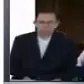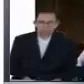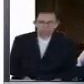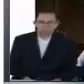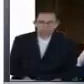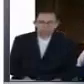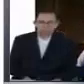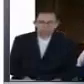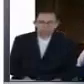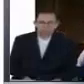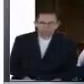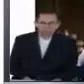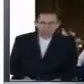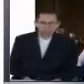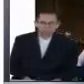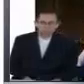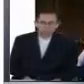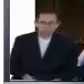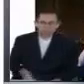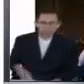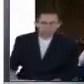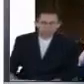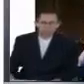No, güey.